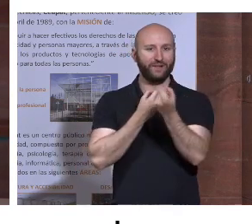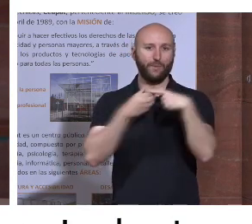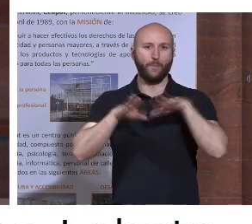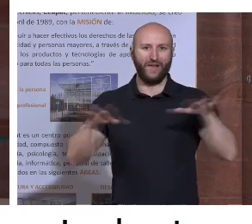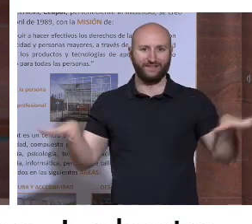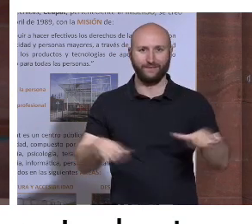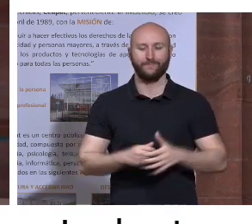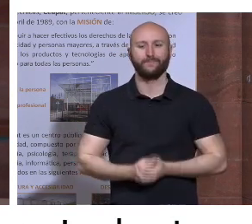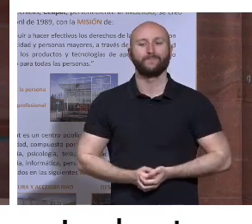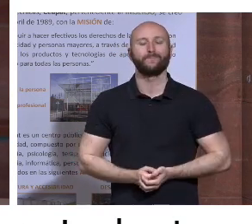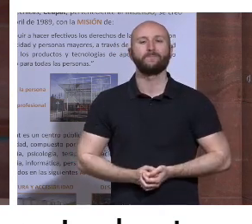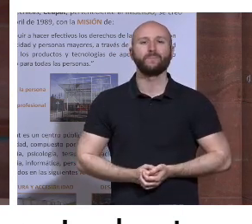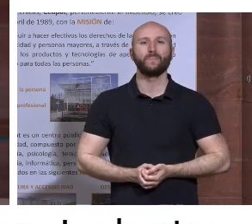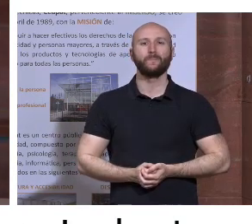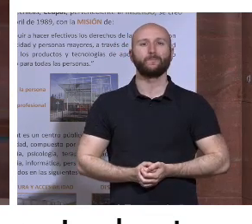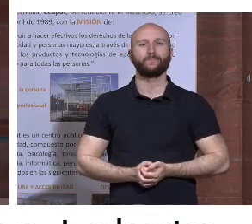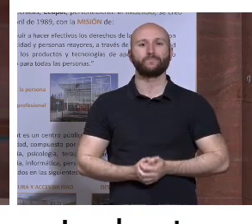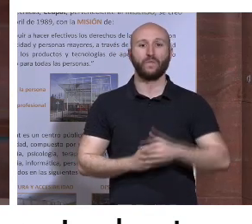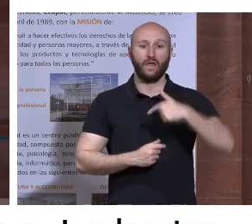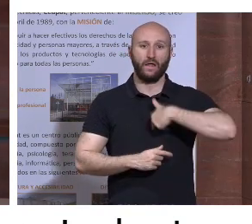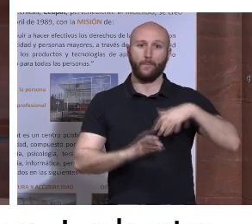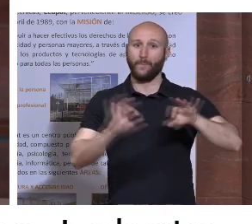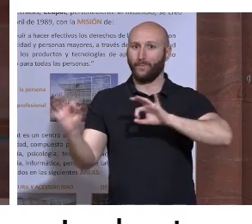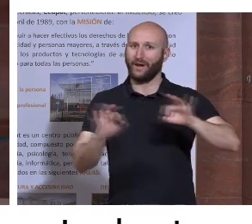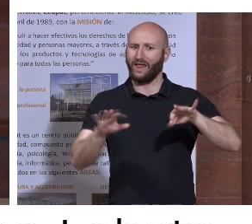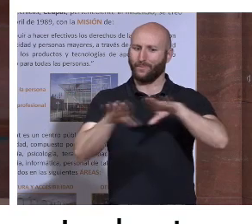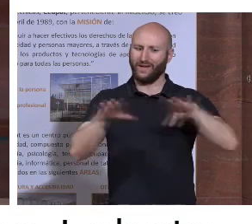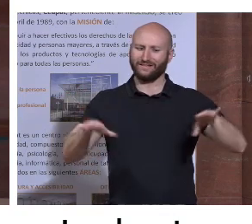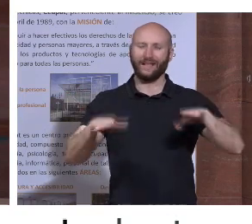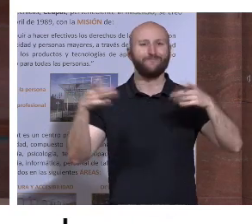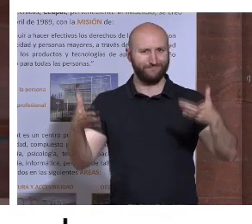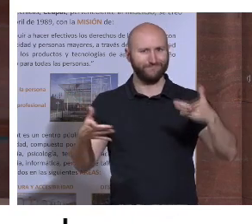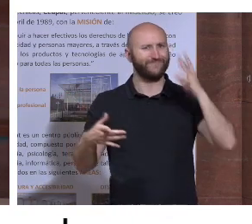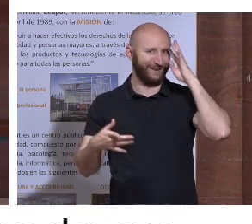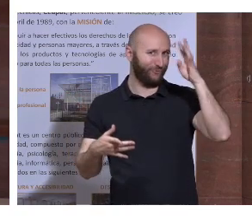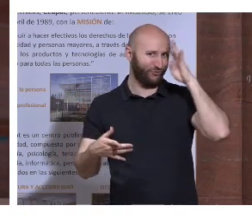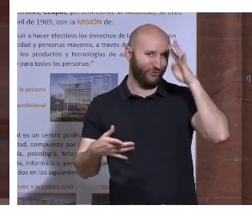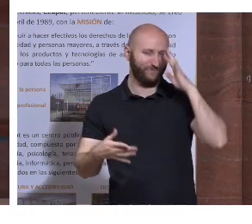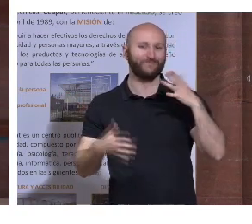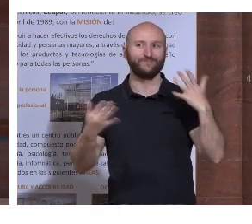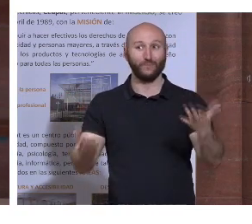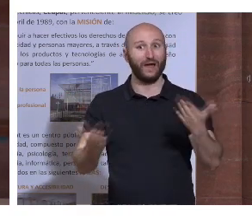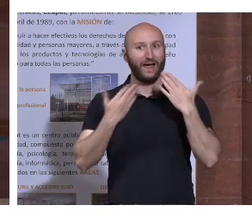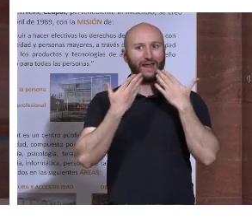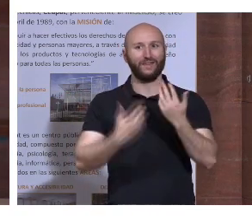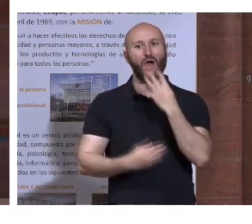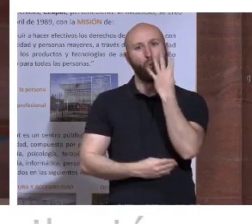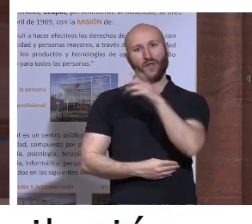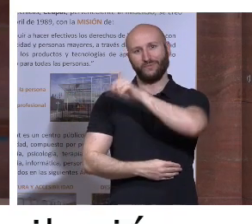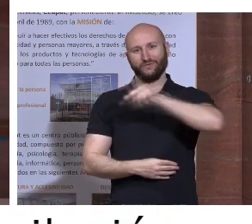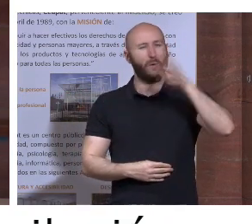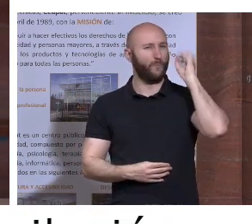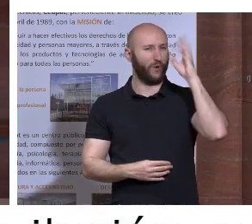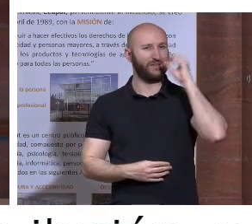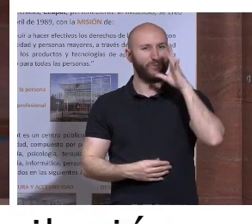mesa. Hemos preparado esta mesa con ilusión y, desde luego, agradezco a las cuatro ponentes, que son